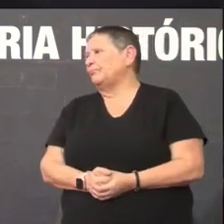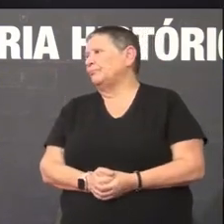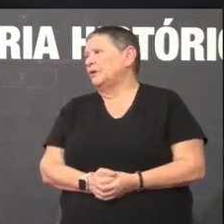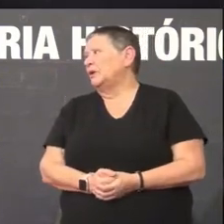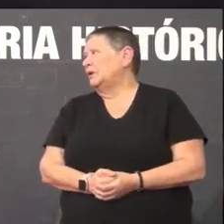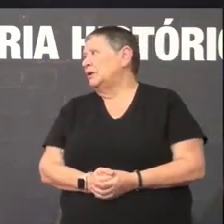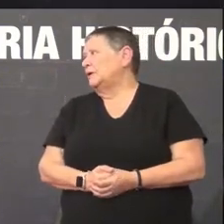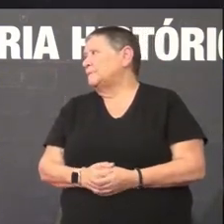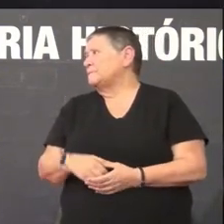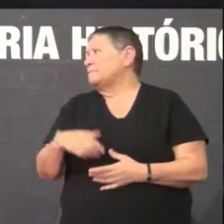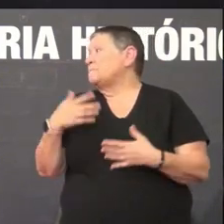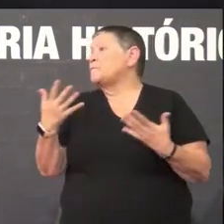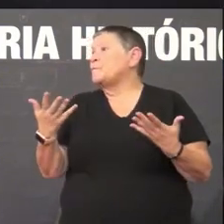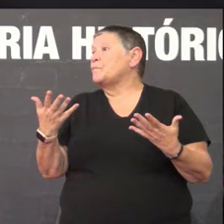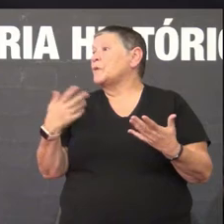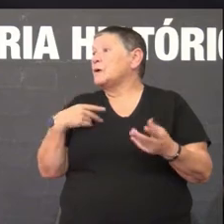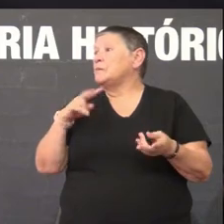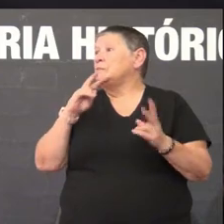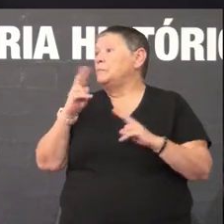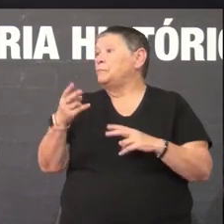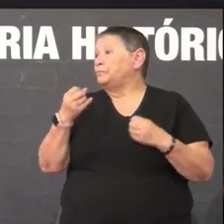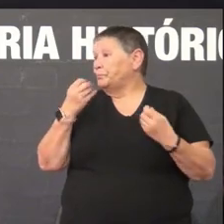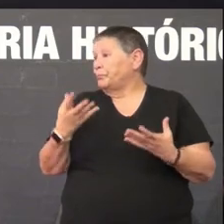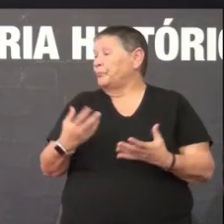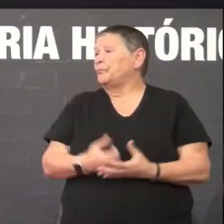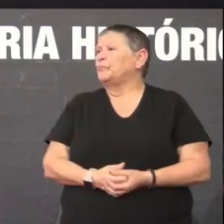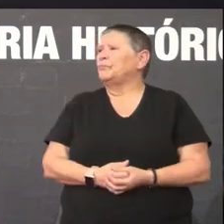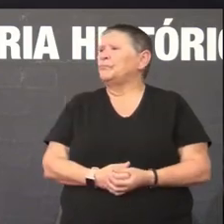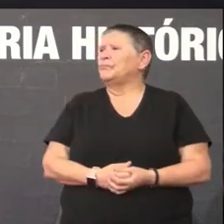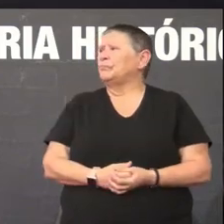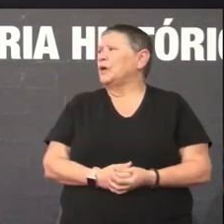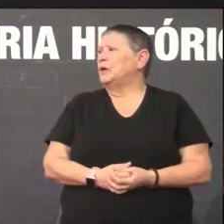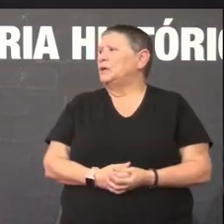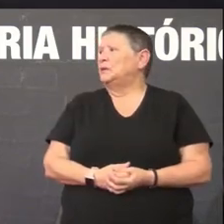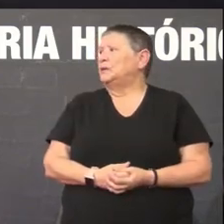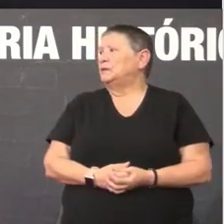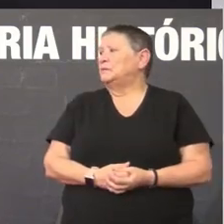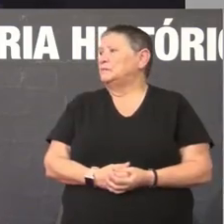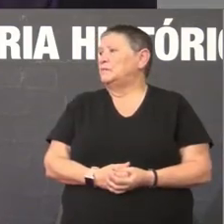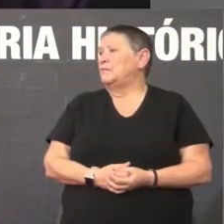No sé si he contestado más o menos.